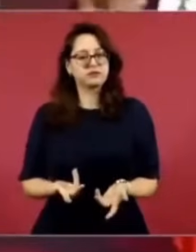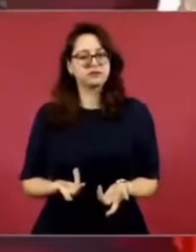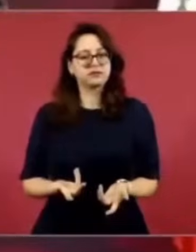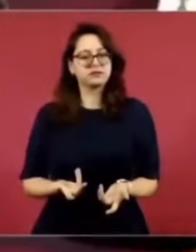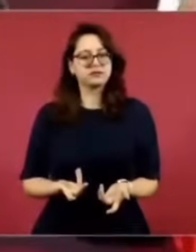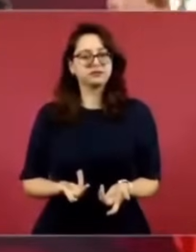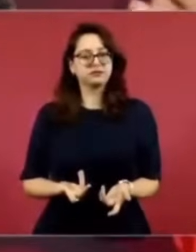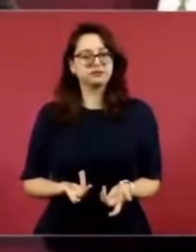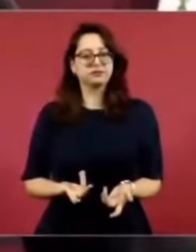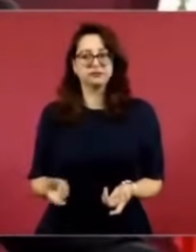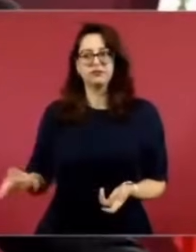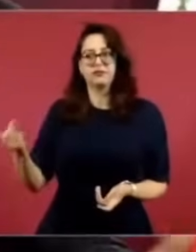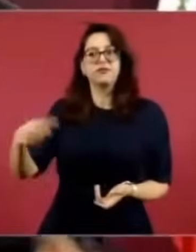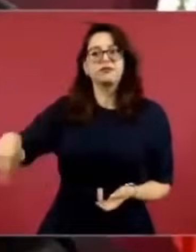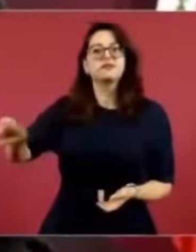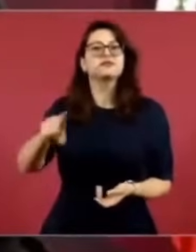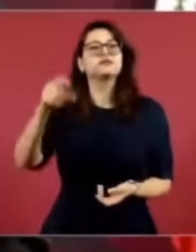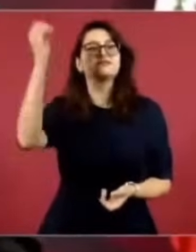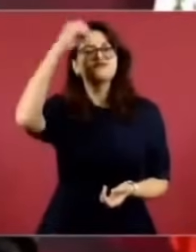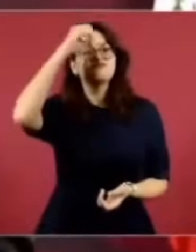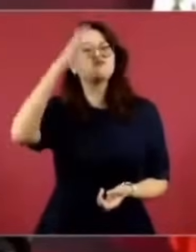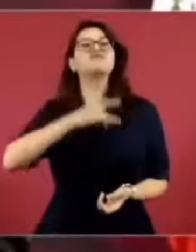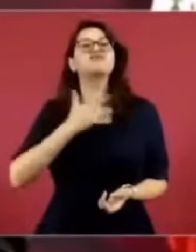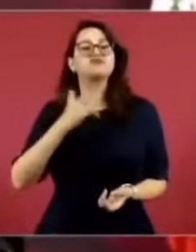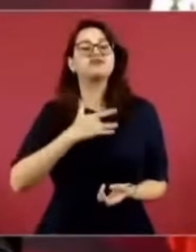Pues, ¿qué opinan?